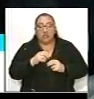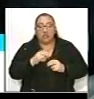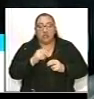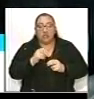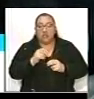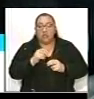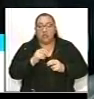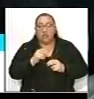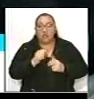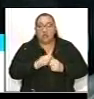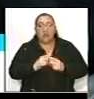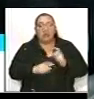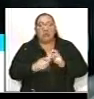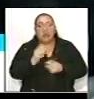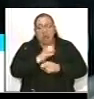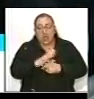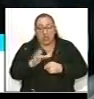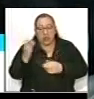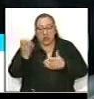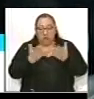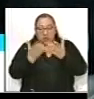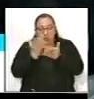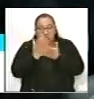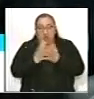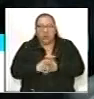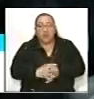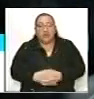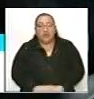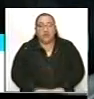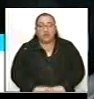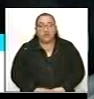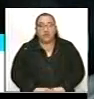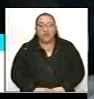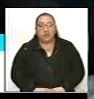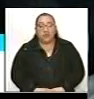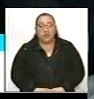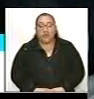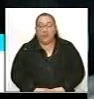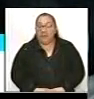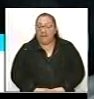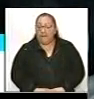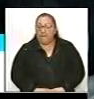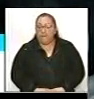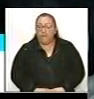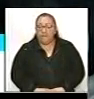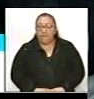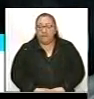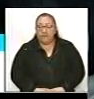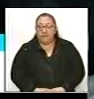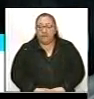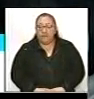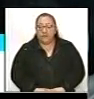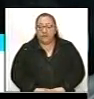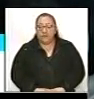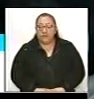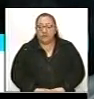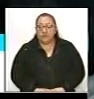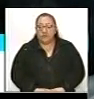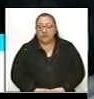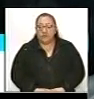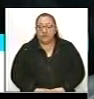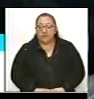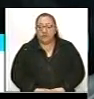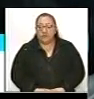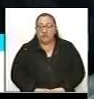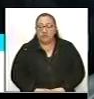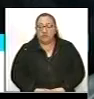da hay otras que dan menos de una vacante por carrera. O sea, San Marcos, por ejemplo,